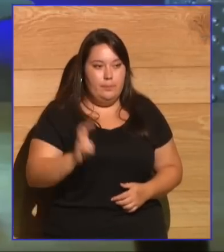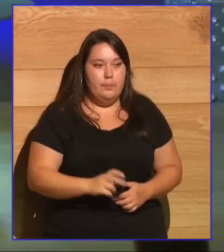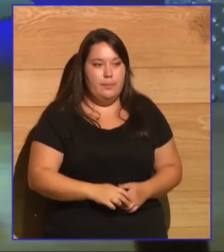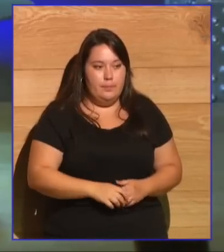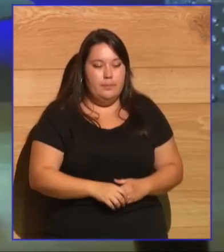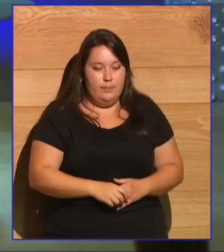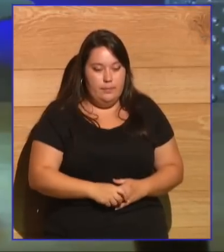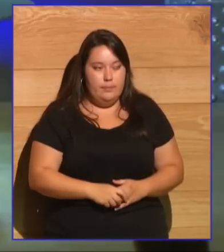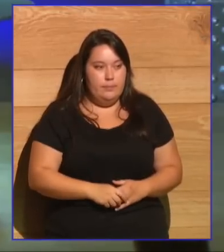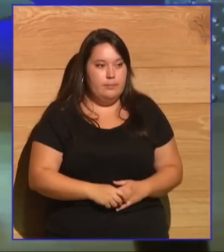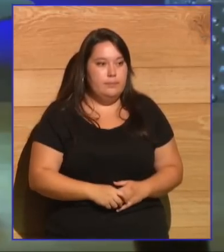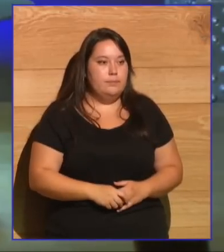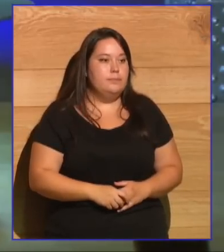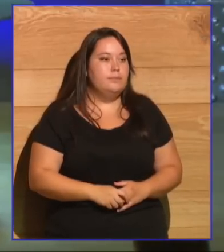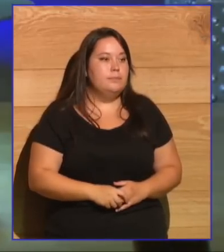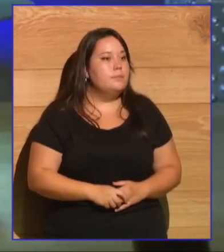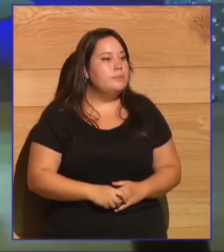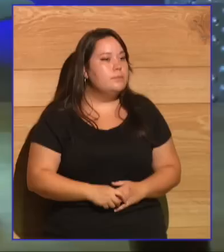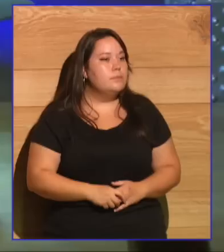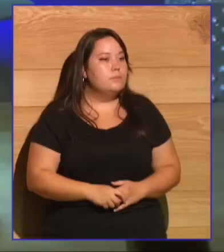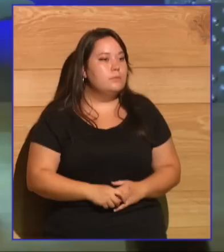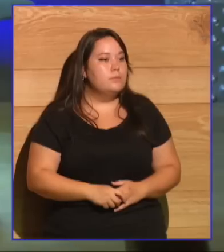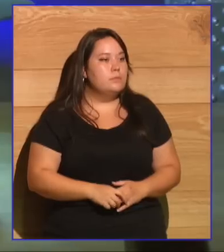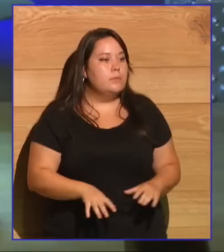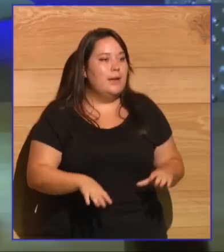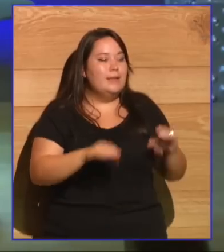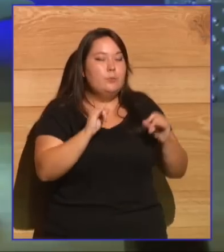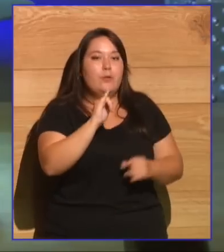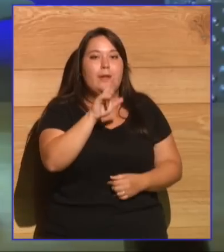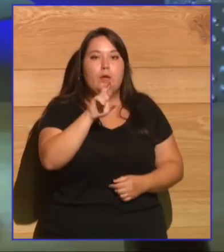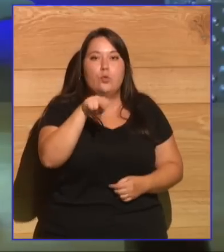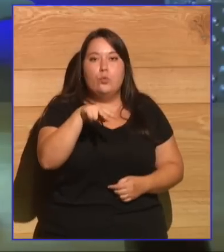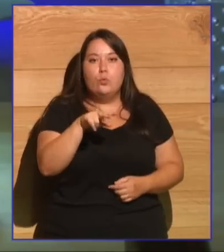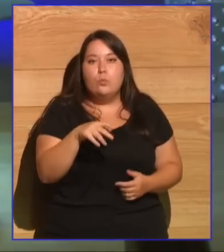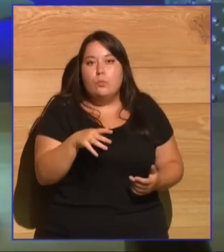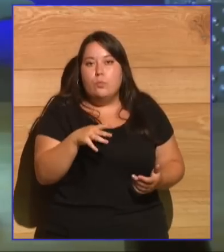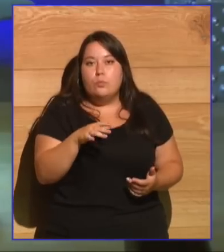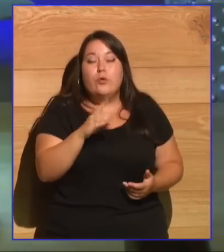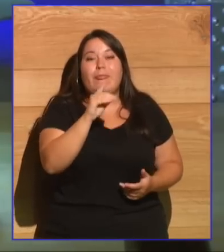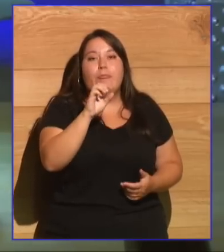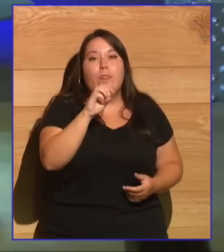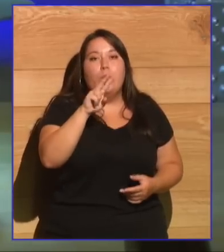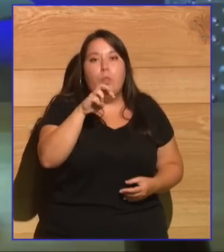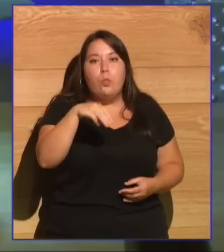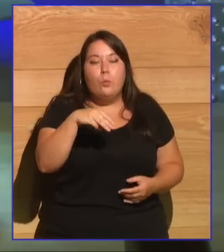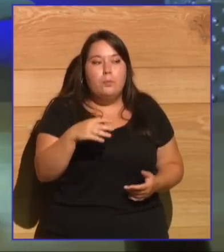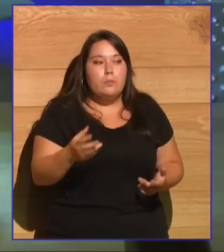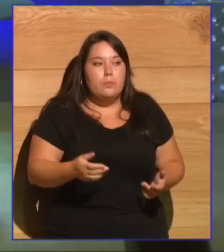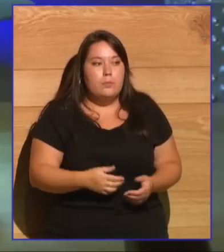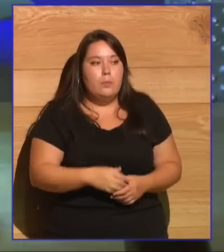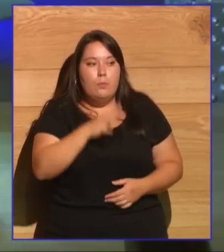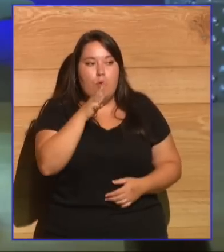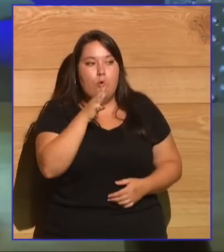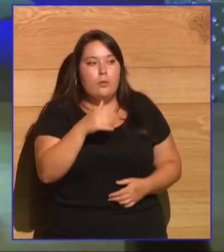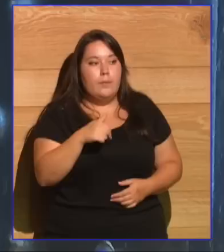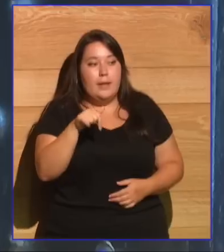juan se han iniciado el templo de doom que no sé por qué tiempo de edu siempre insiste juan en que es el templo de doom ya sabes que me gusta relativizar